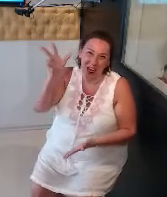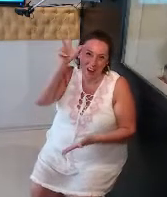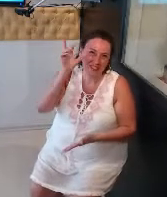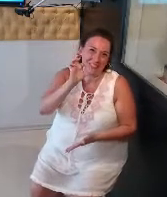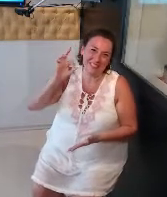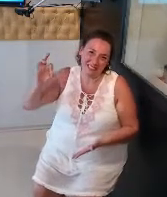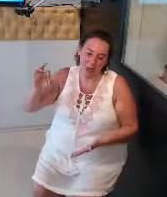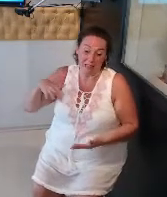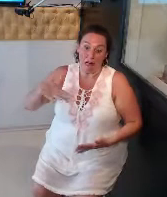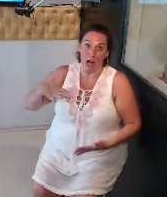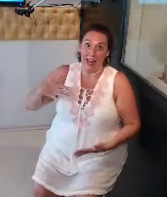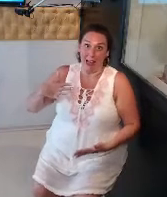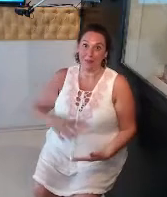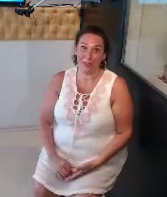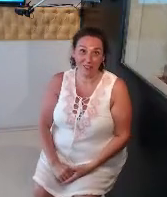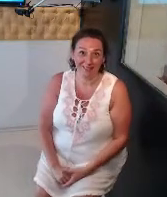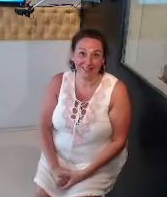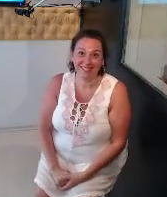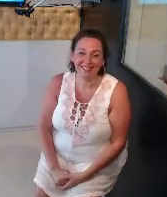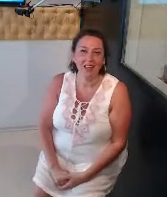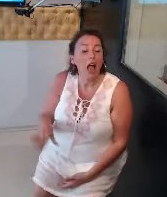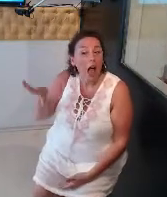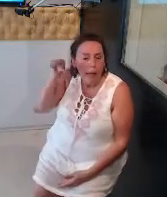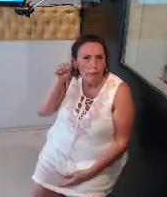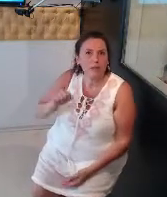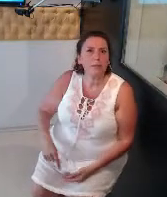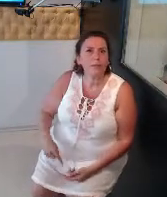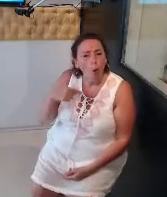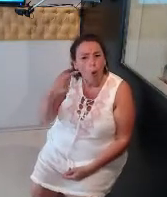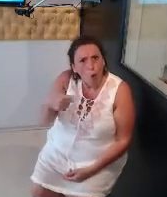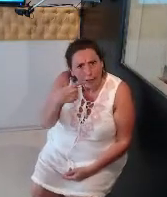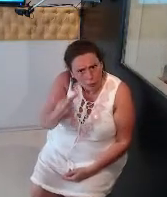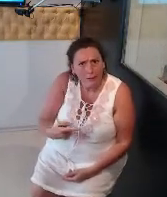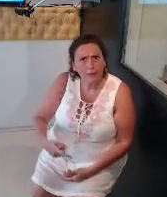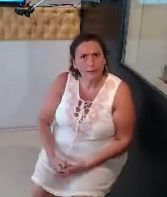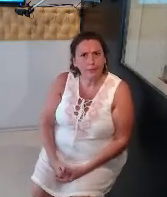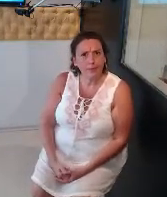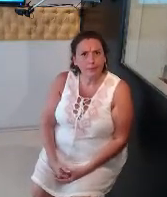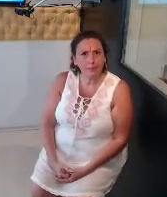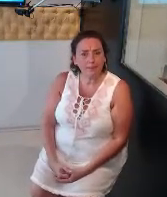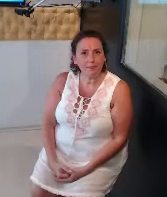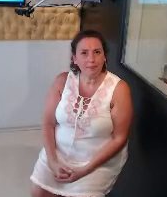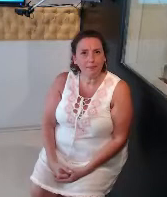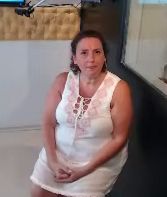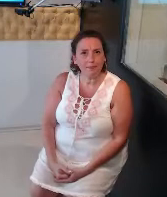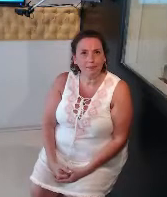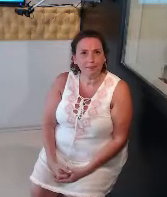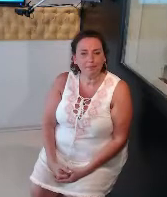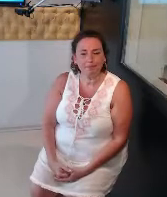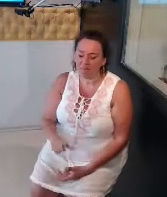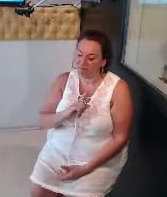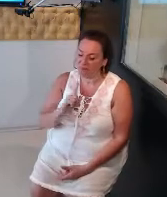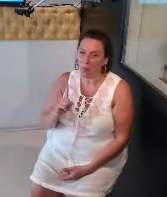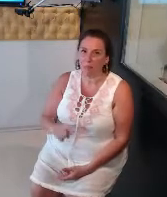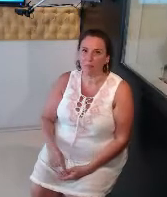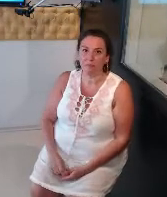rápido. Te prefiero nadarlos, escúcheme, en realidad. Escúcheme, perfecto. ¿Algo más para contar de Delfina? No. No. Bueno, no. ¿Algo de